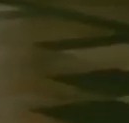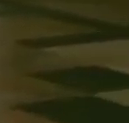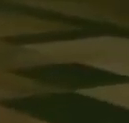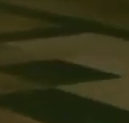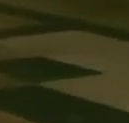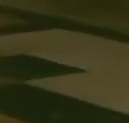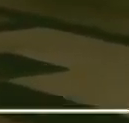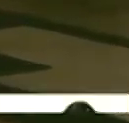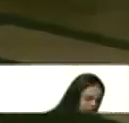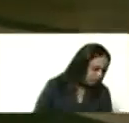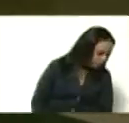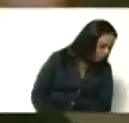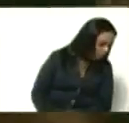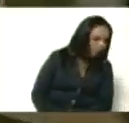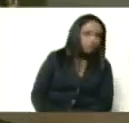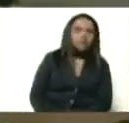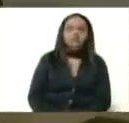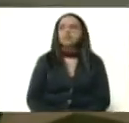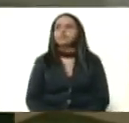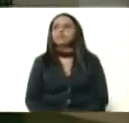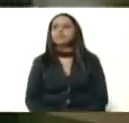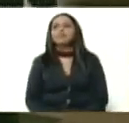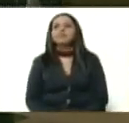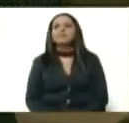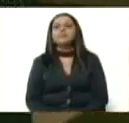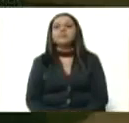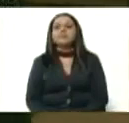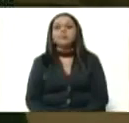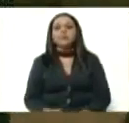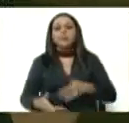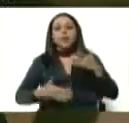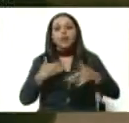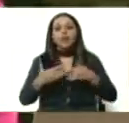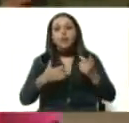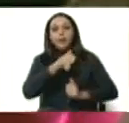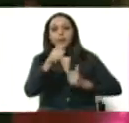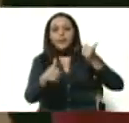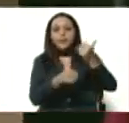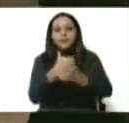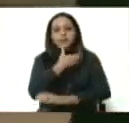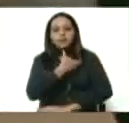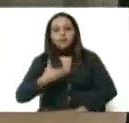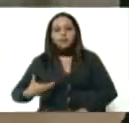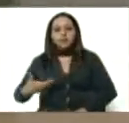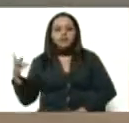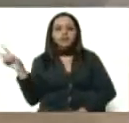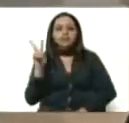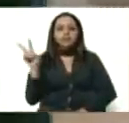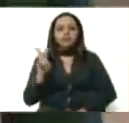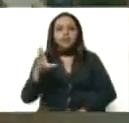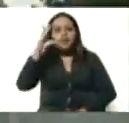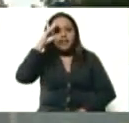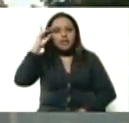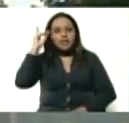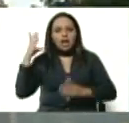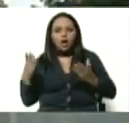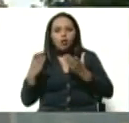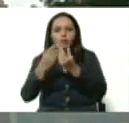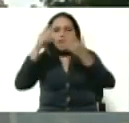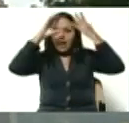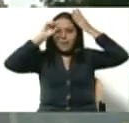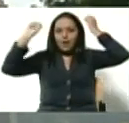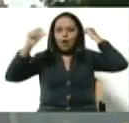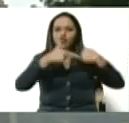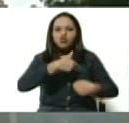entre ambas naciones. Preside el acto la vicepresidenta ejecutiva de la República, Delcy Rodríguez. Le acompañan el embajador de China